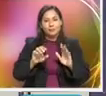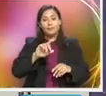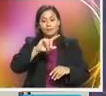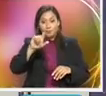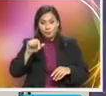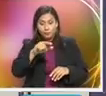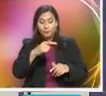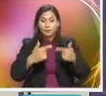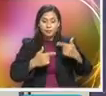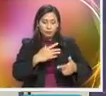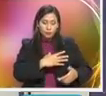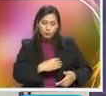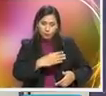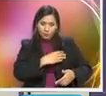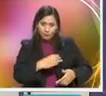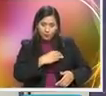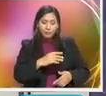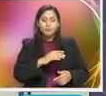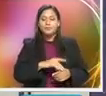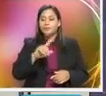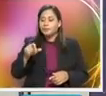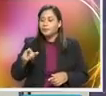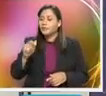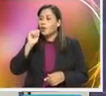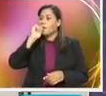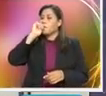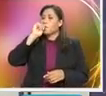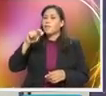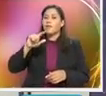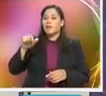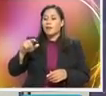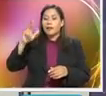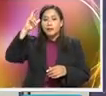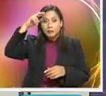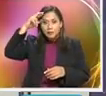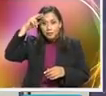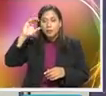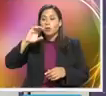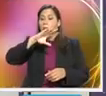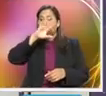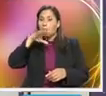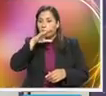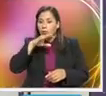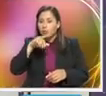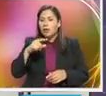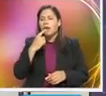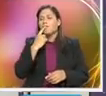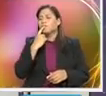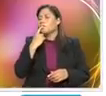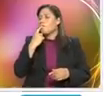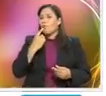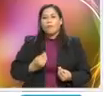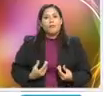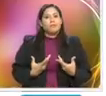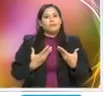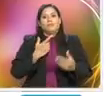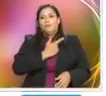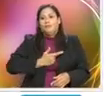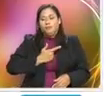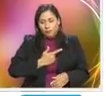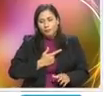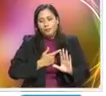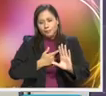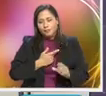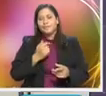después de tomar leche materna te llenas la boca de una zanahoria deliciosa o un mango, bueno, lo vas a disfrutar muchísimo. ¿No? Otro de